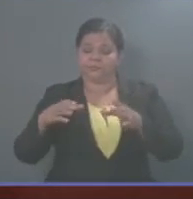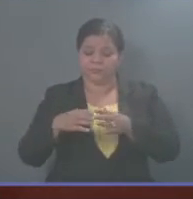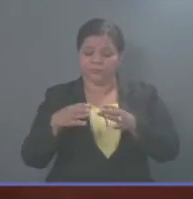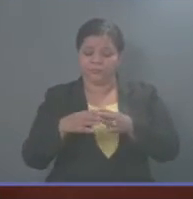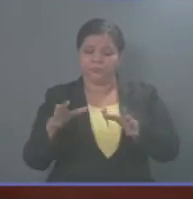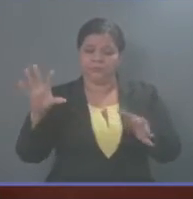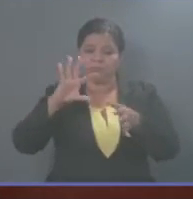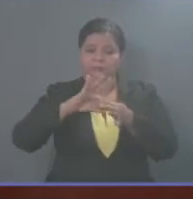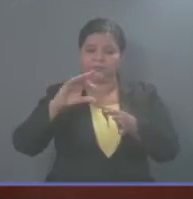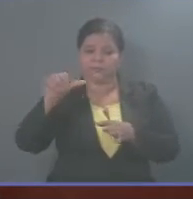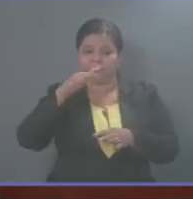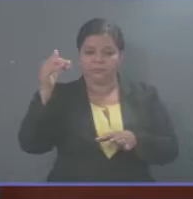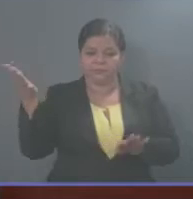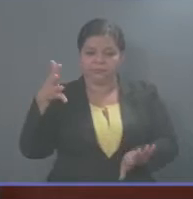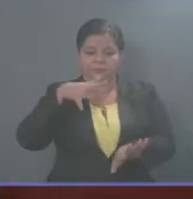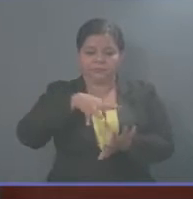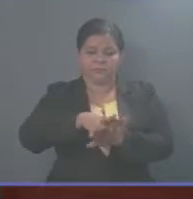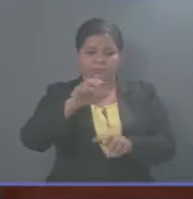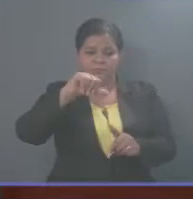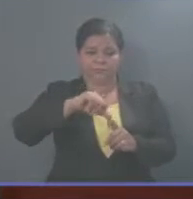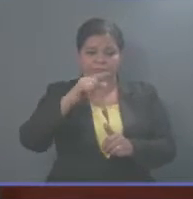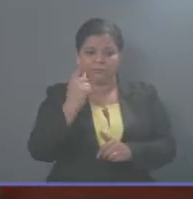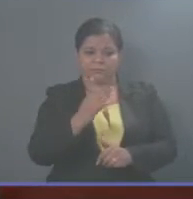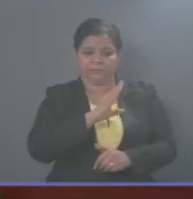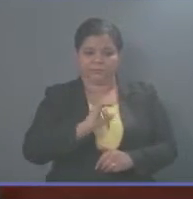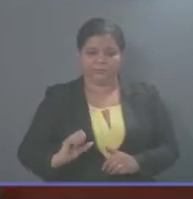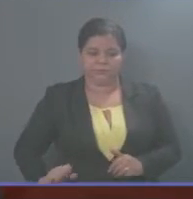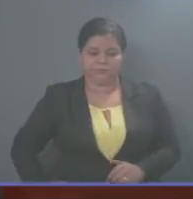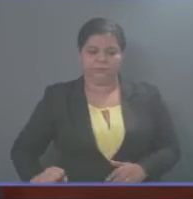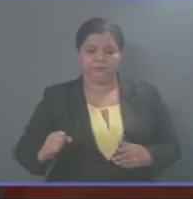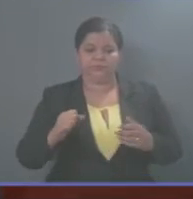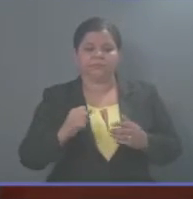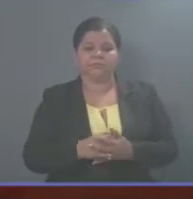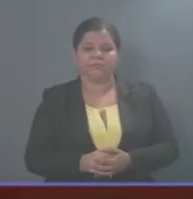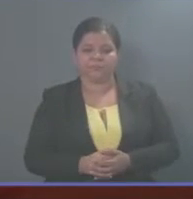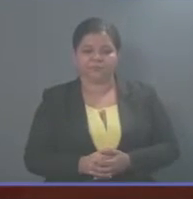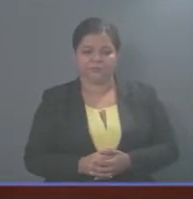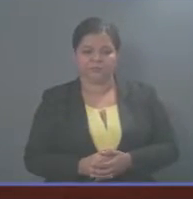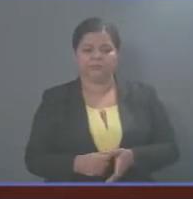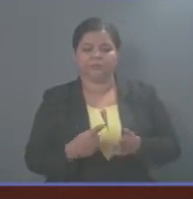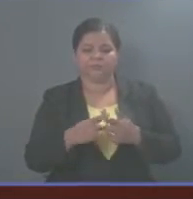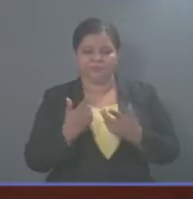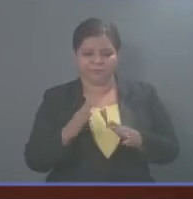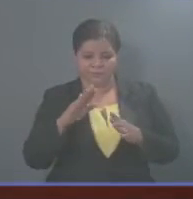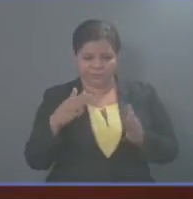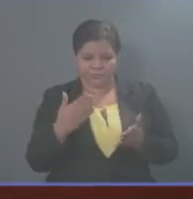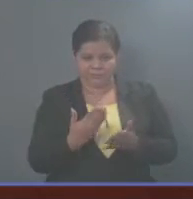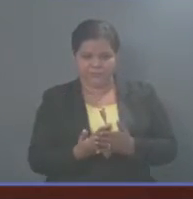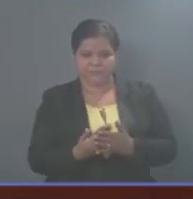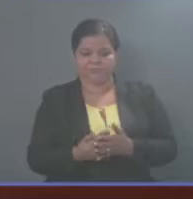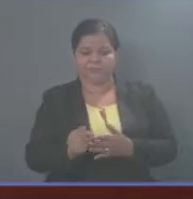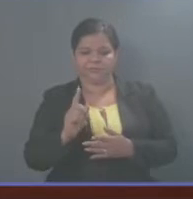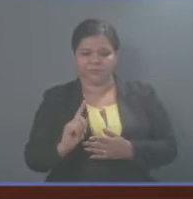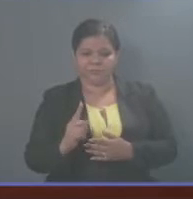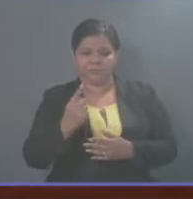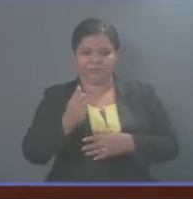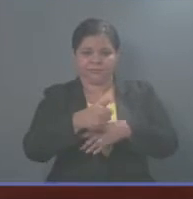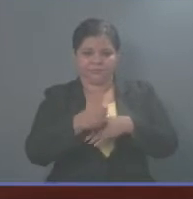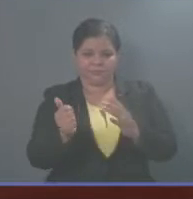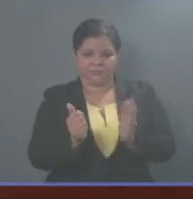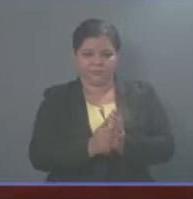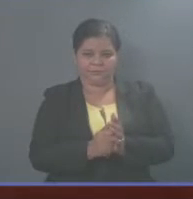Relaciones Exteriores, Integración Centroamericana y Salvadoreños en el Exterior, de conformidad al artículo 40, inciso primero del